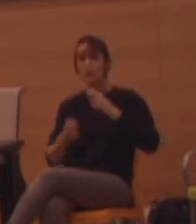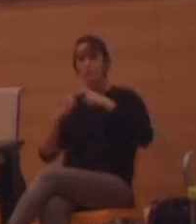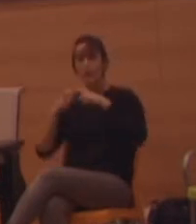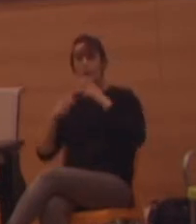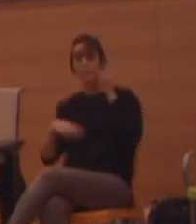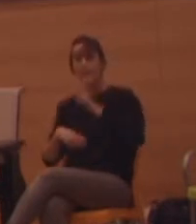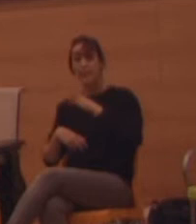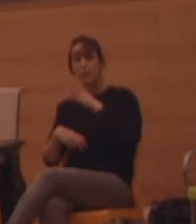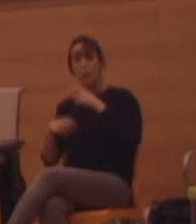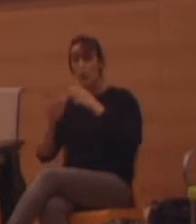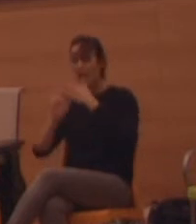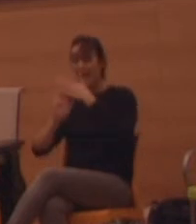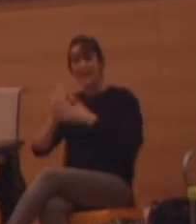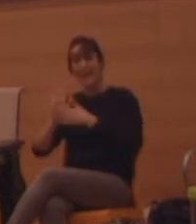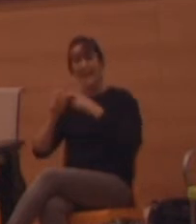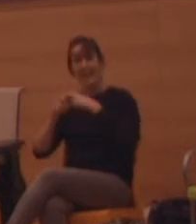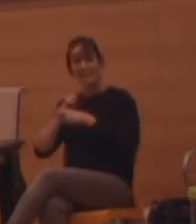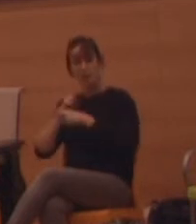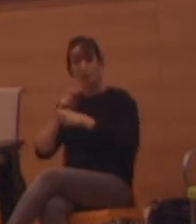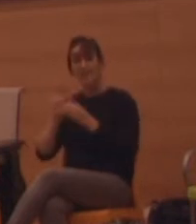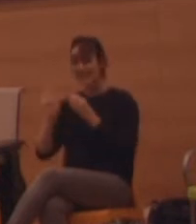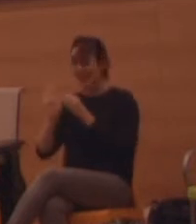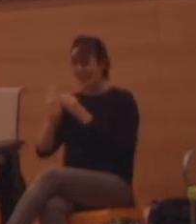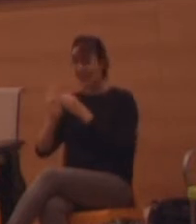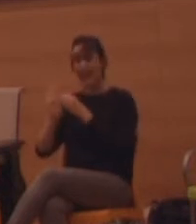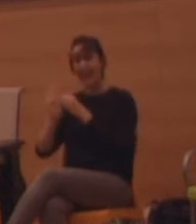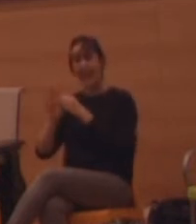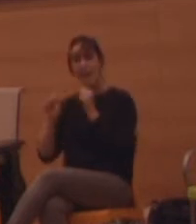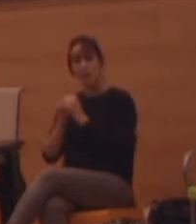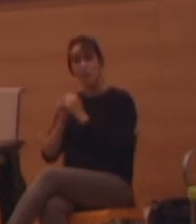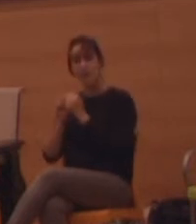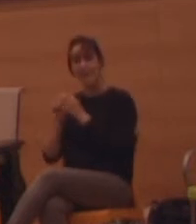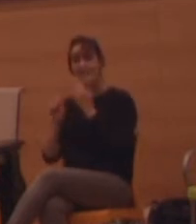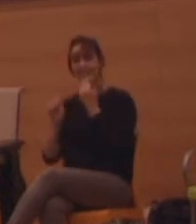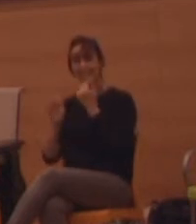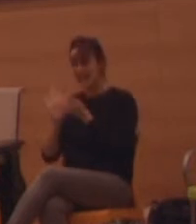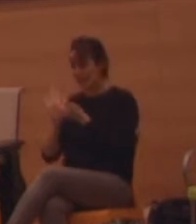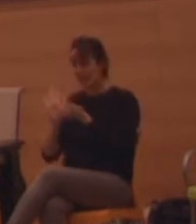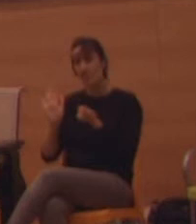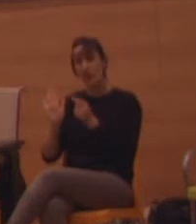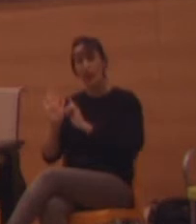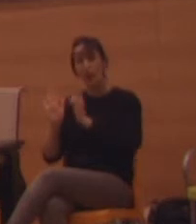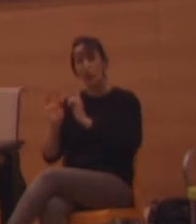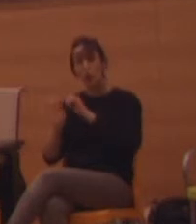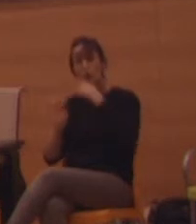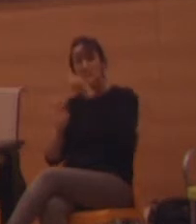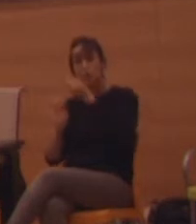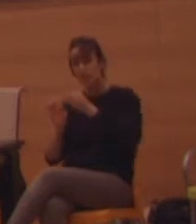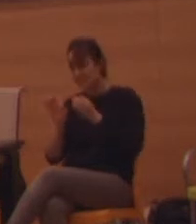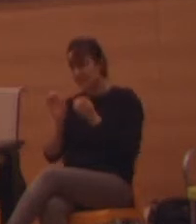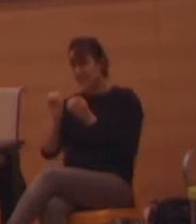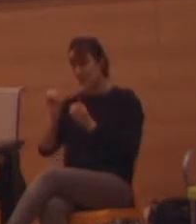que tenemos en la planta del pie, callosidades que si no se retiran por la fricción van a hacer una cavidad, la cavidad se va a llenar de